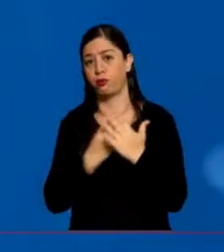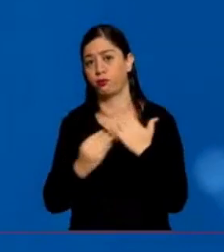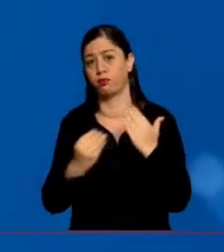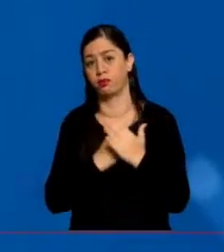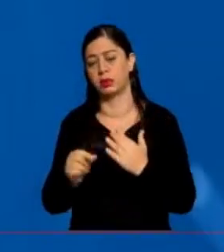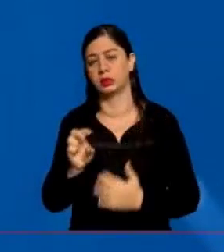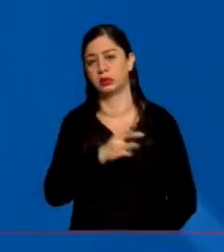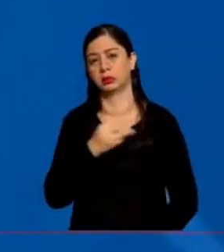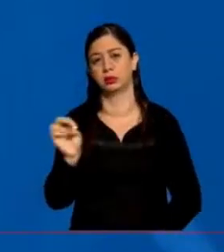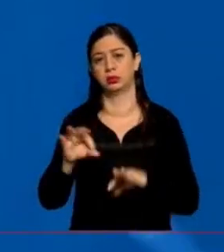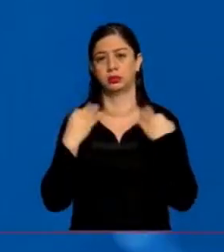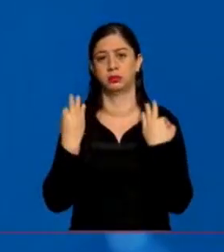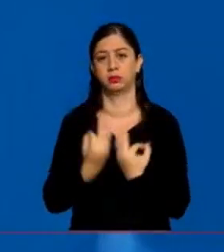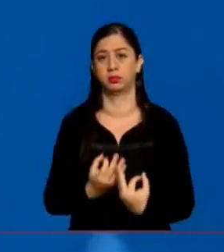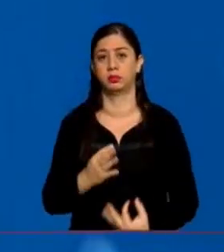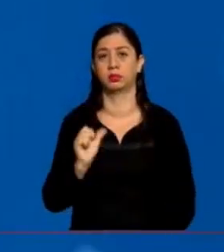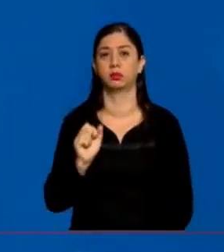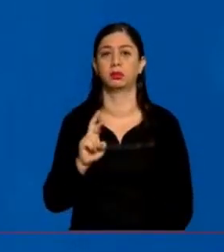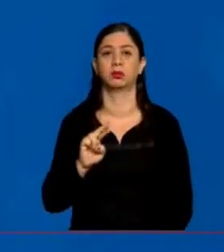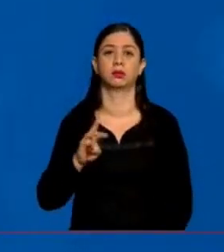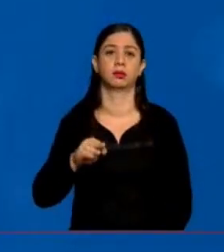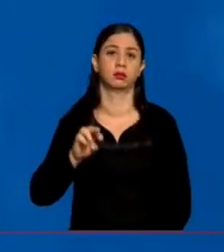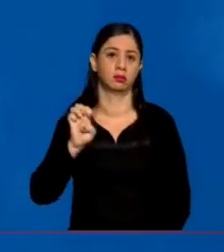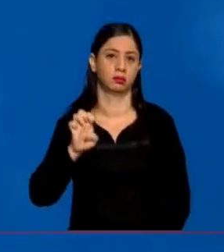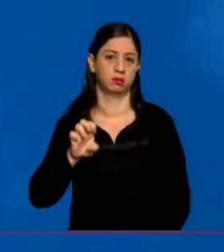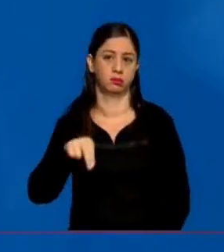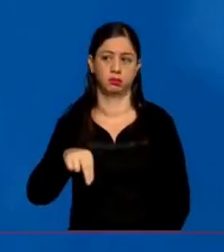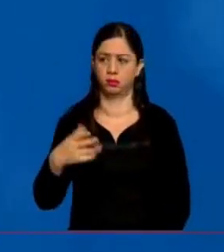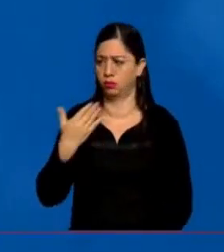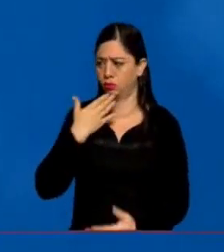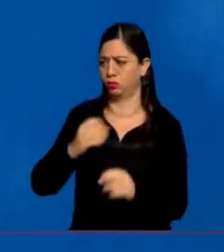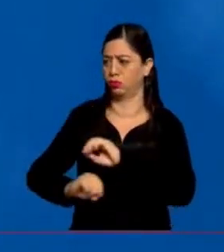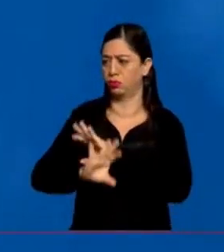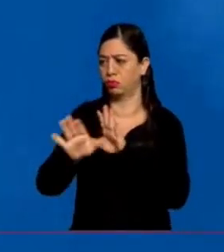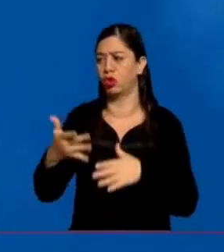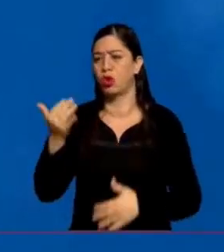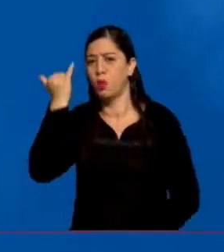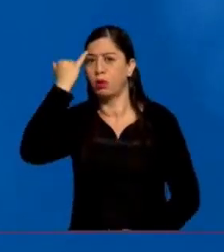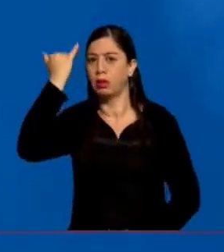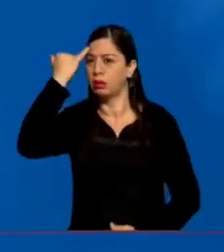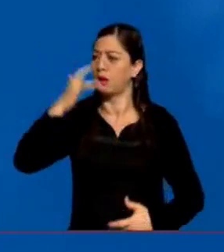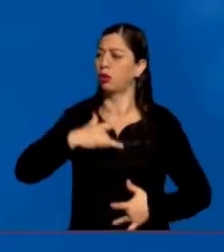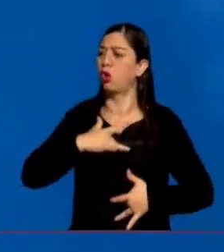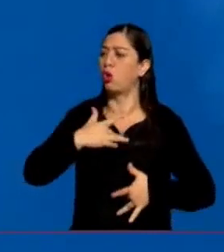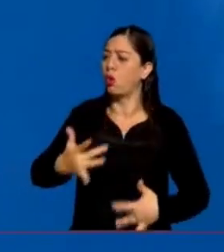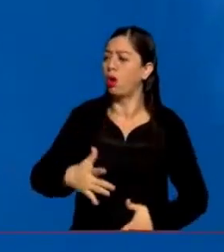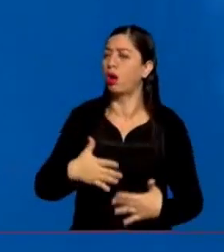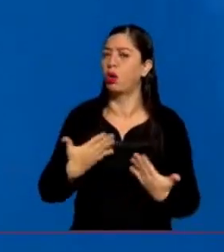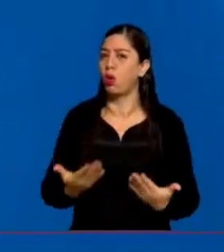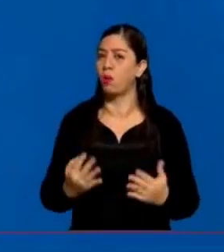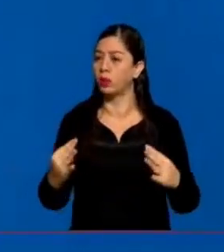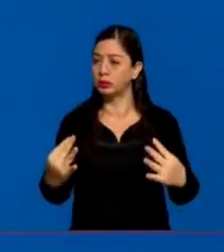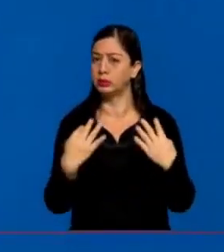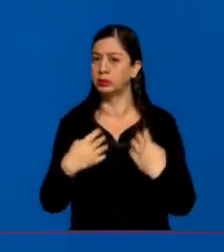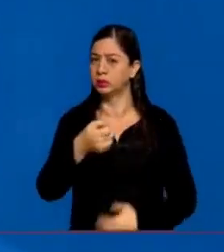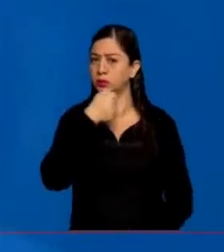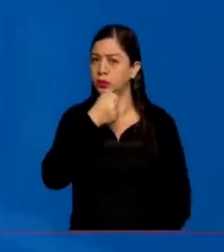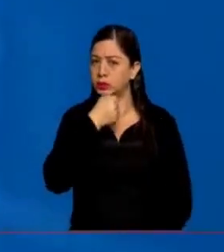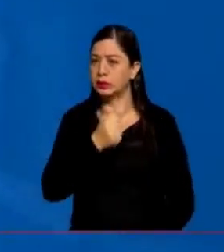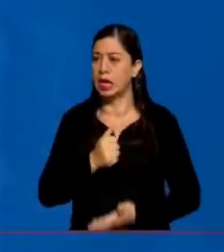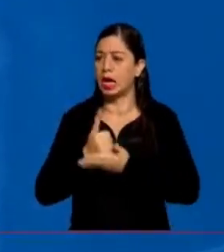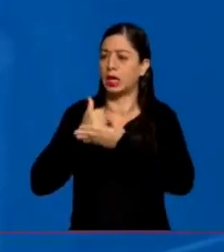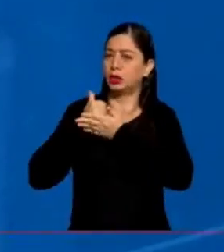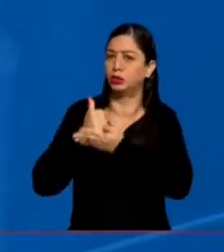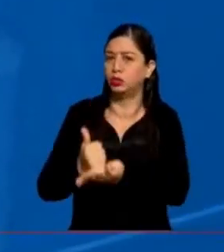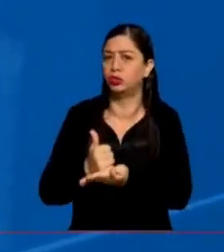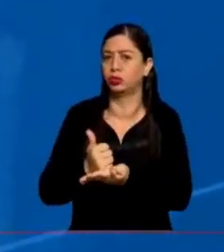familias. Carmen Alicia Sarmiento, buenos días. ¿Cómo se pueden sumar a esta campaña quienes están viendo nuestro noticiero y, por supuesto, quieren